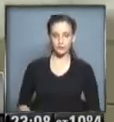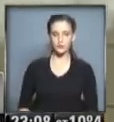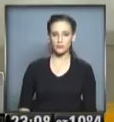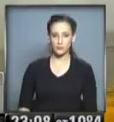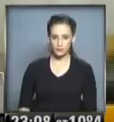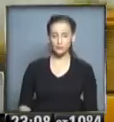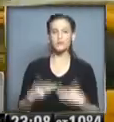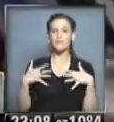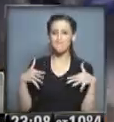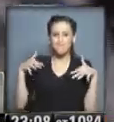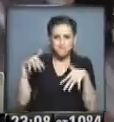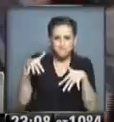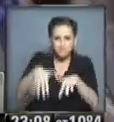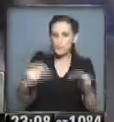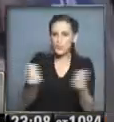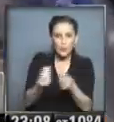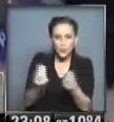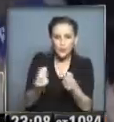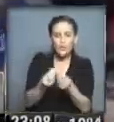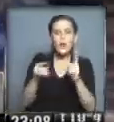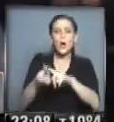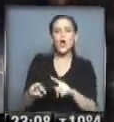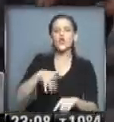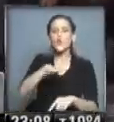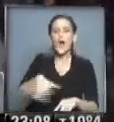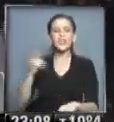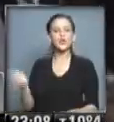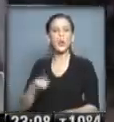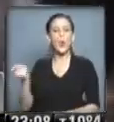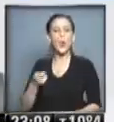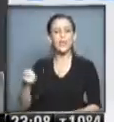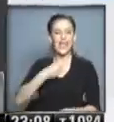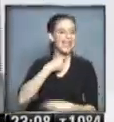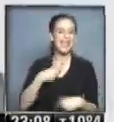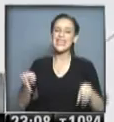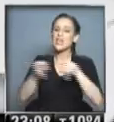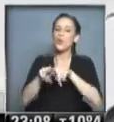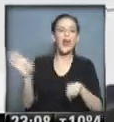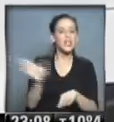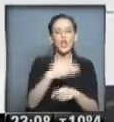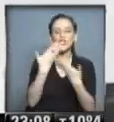la concentración fue convocada por una turquía libre igualitaria y democrática